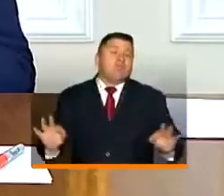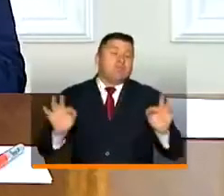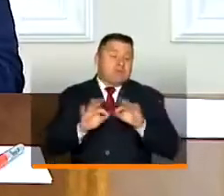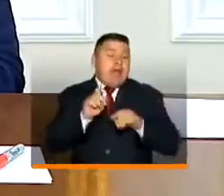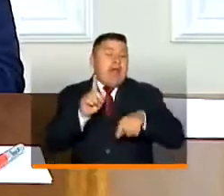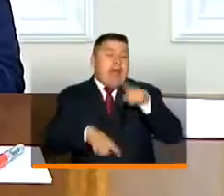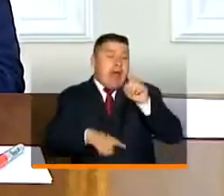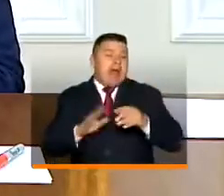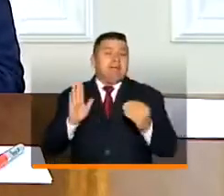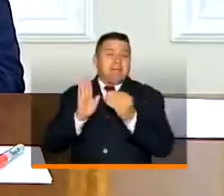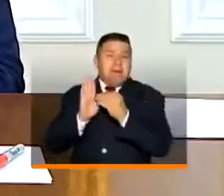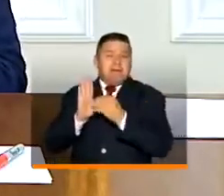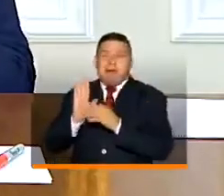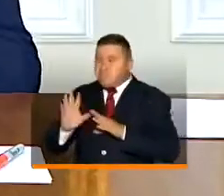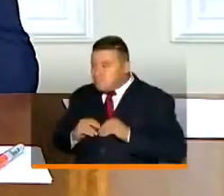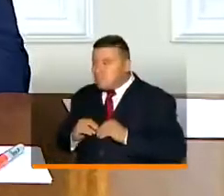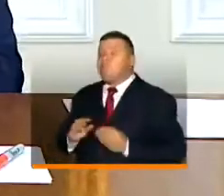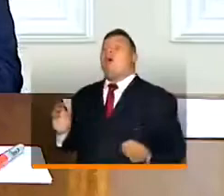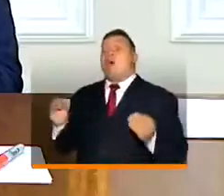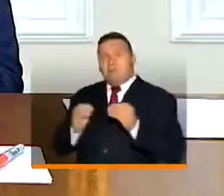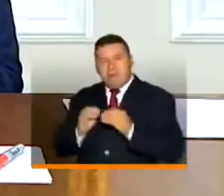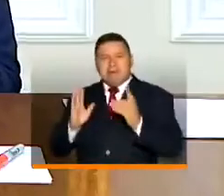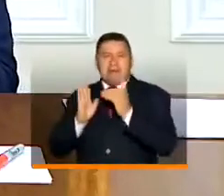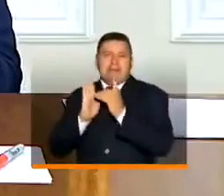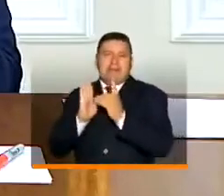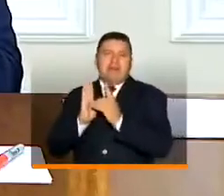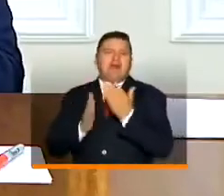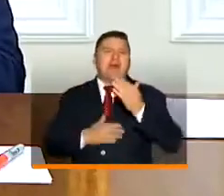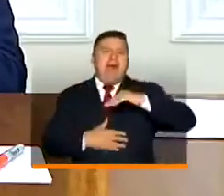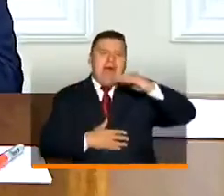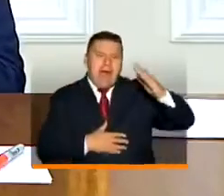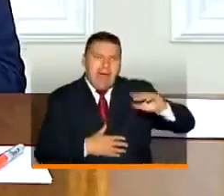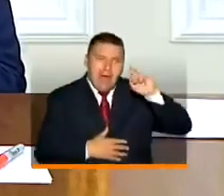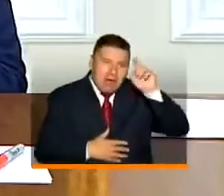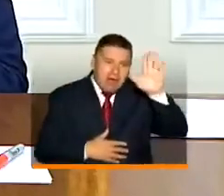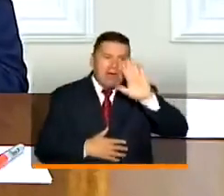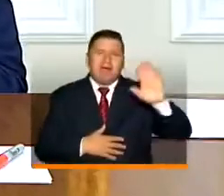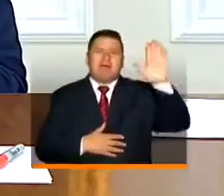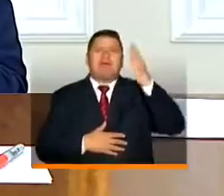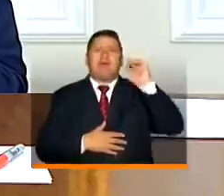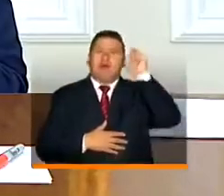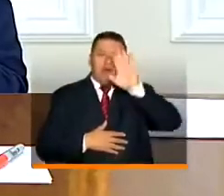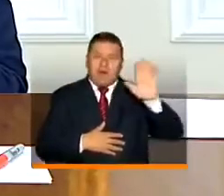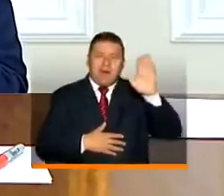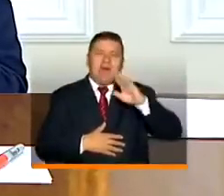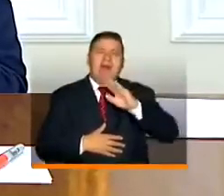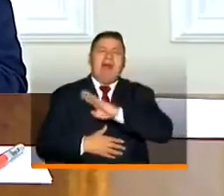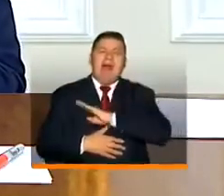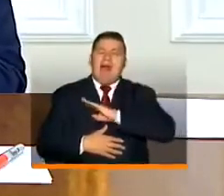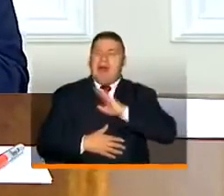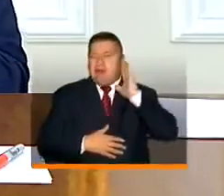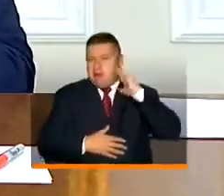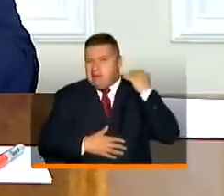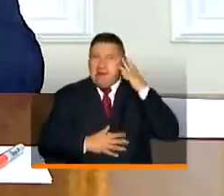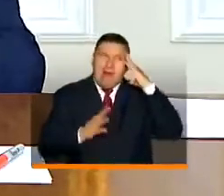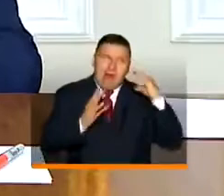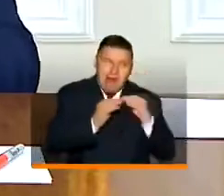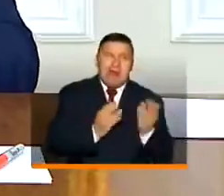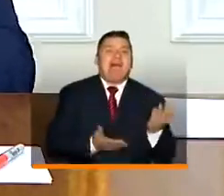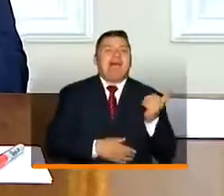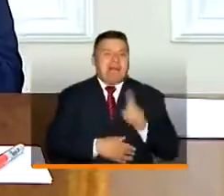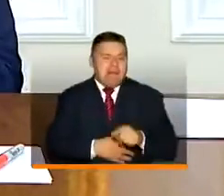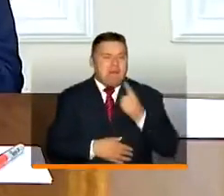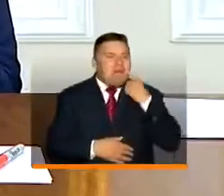a algunas de las medidas que hemos tomado con las autoridades de Antioquia, con el gobernador Aníbal Gaviria, con el alcalde de Medellín, Daniel Quintero,